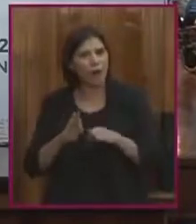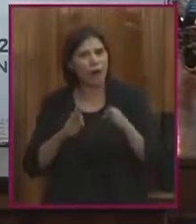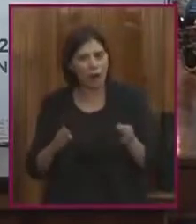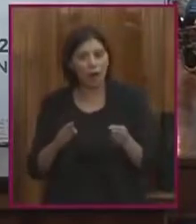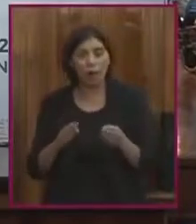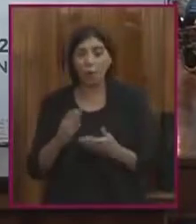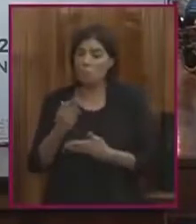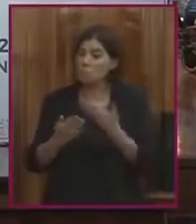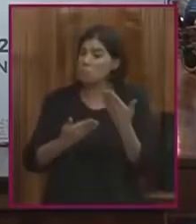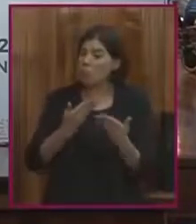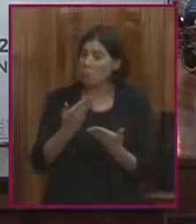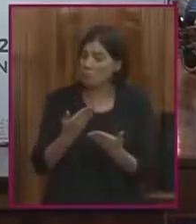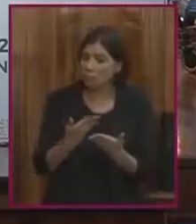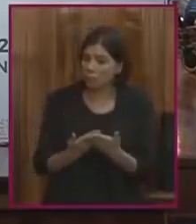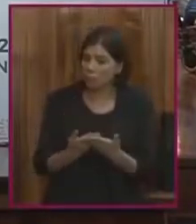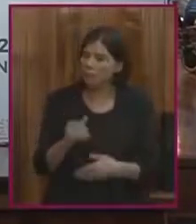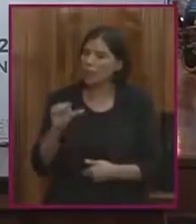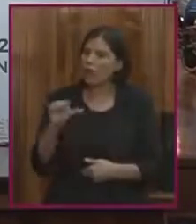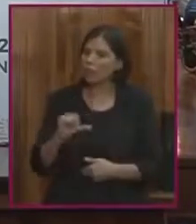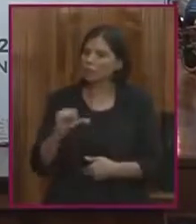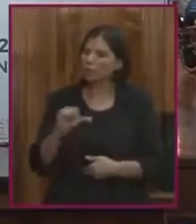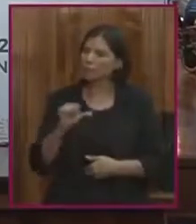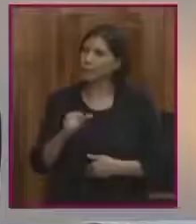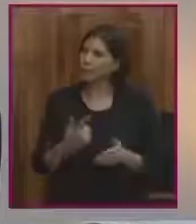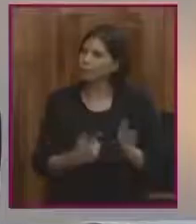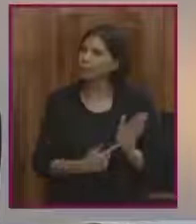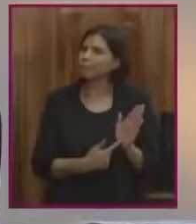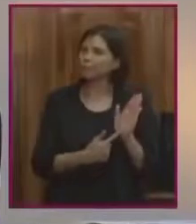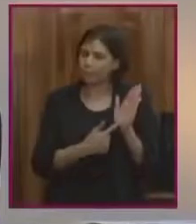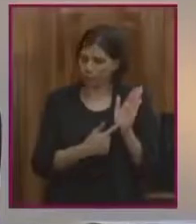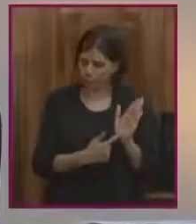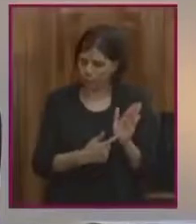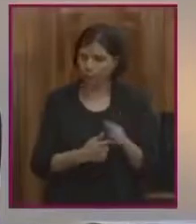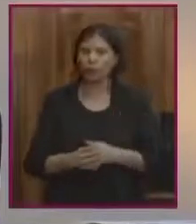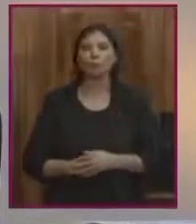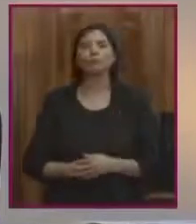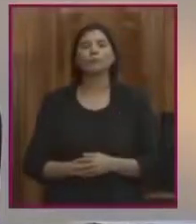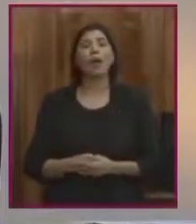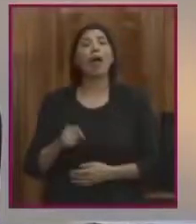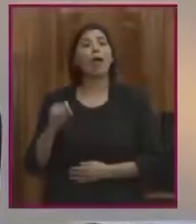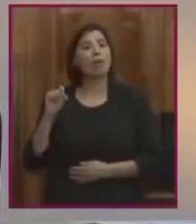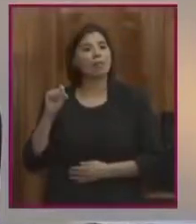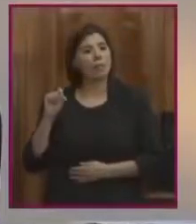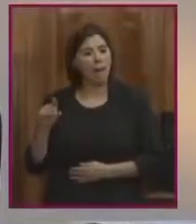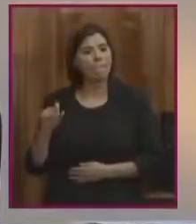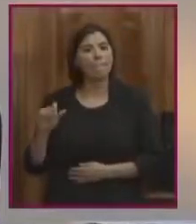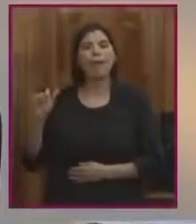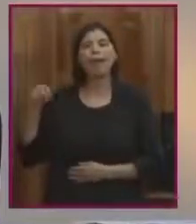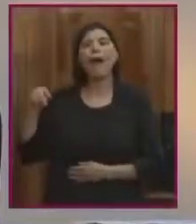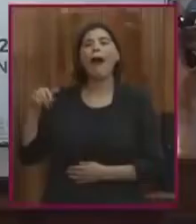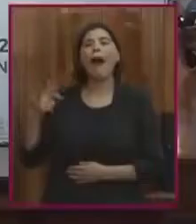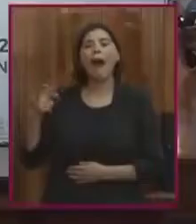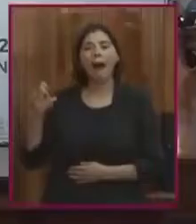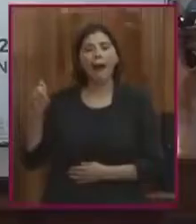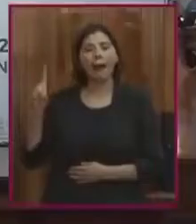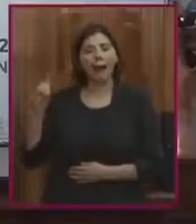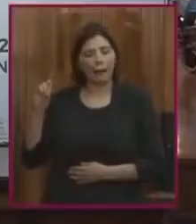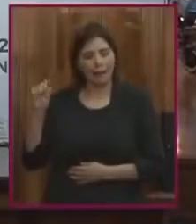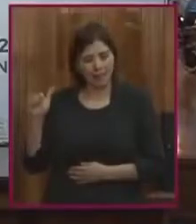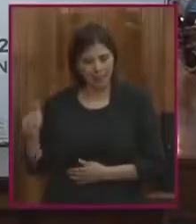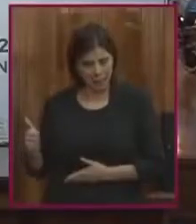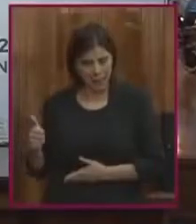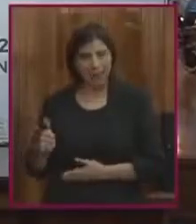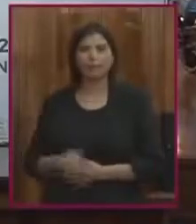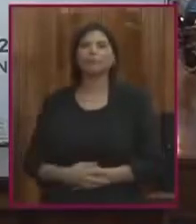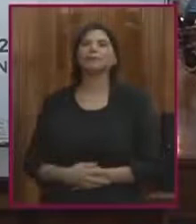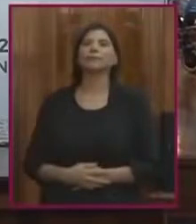la propuesta que hoy tienen ustedes, a Ángel Díaz Barriga Casales, ya no sigo